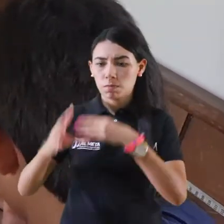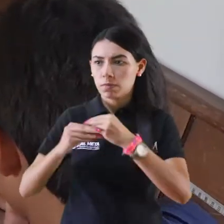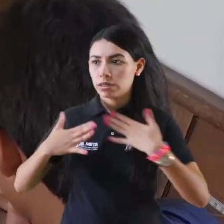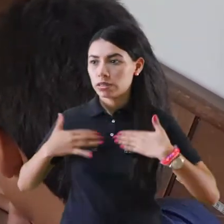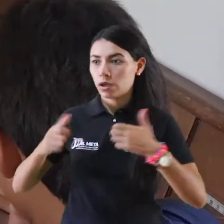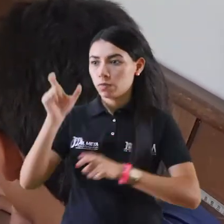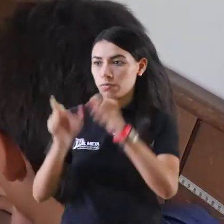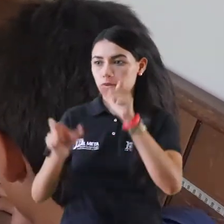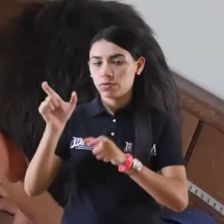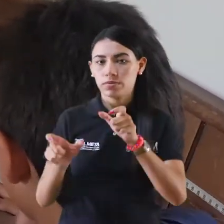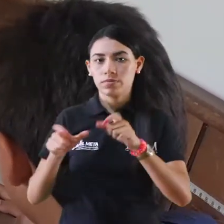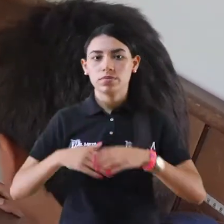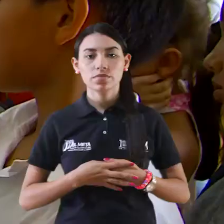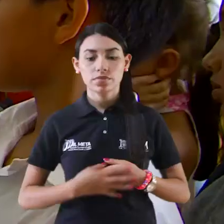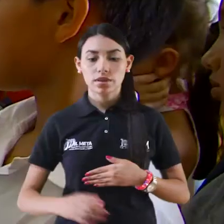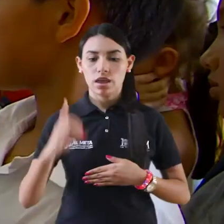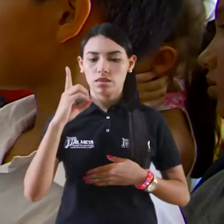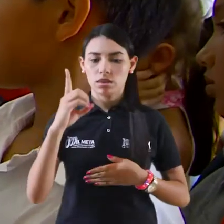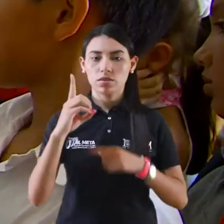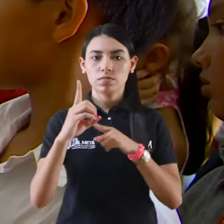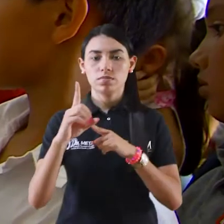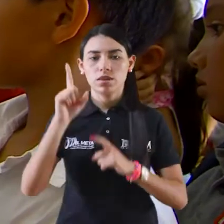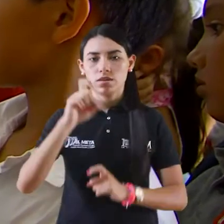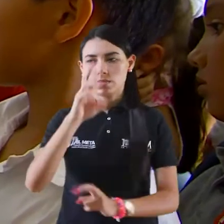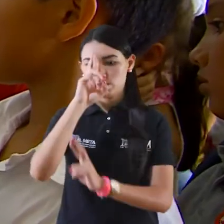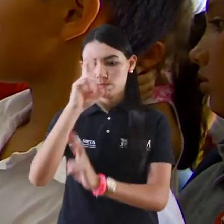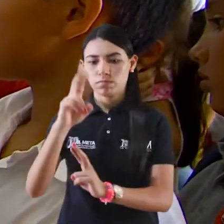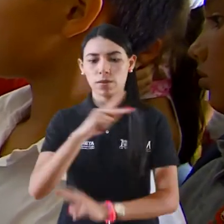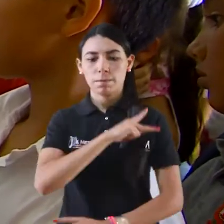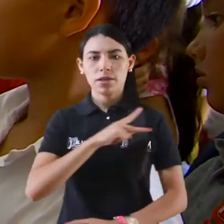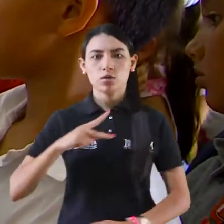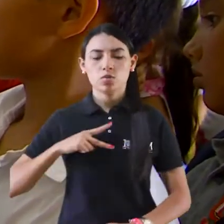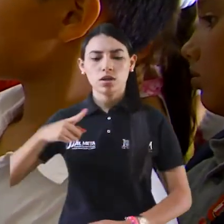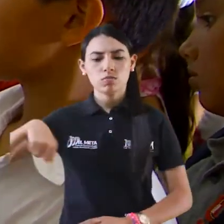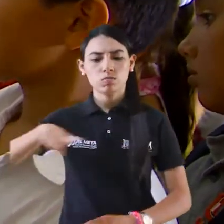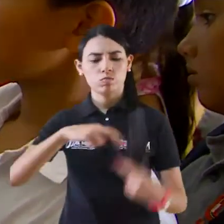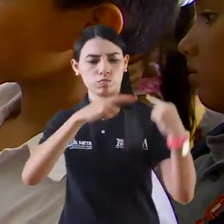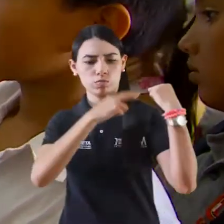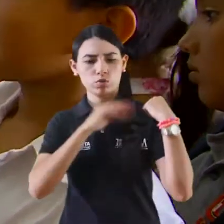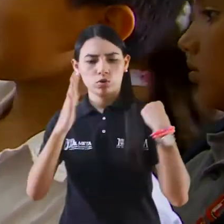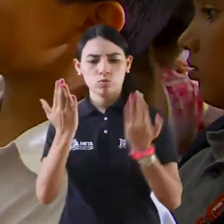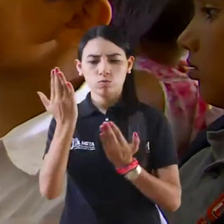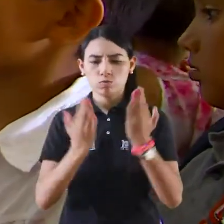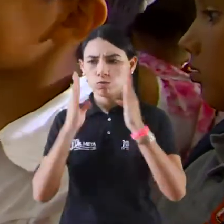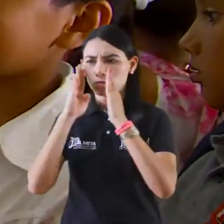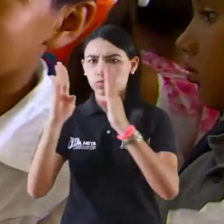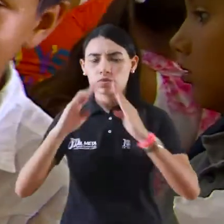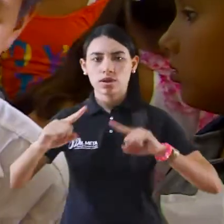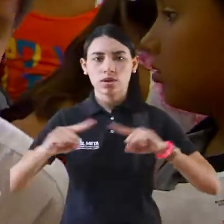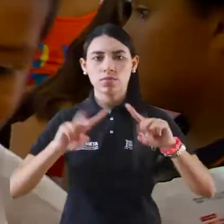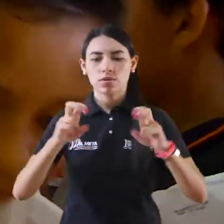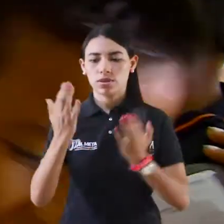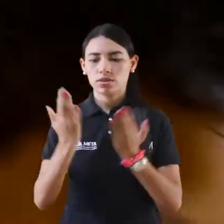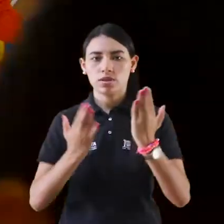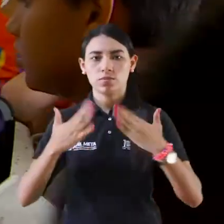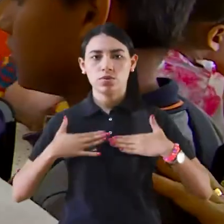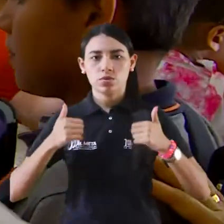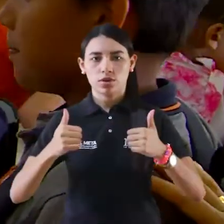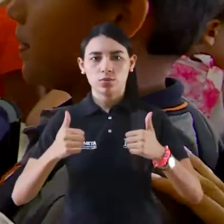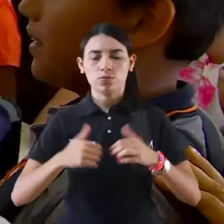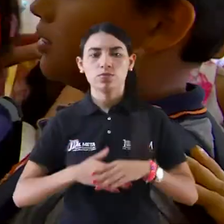salud de las personas. Respetar al personal responsable de la prestación y administración de los servicios de